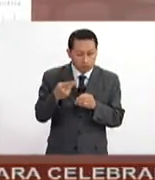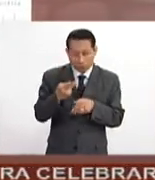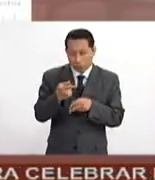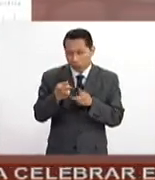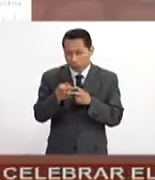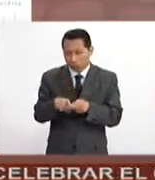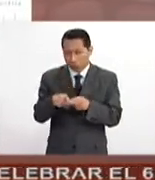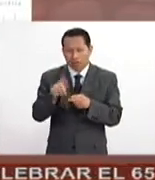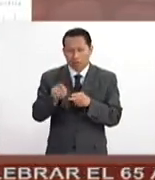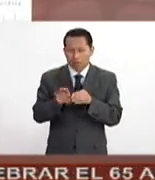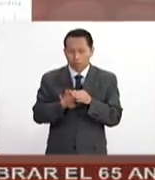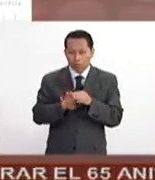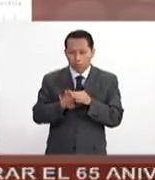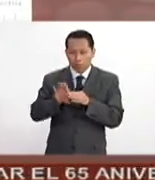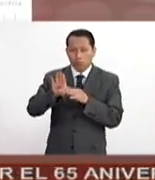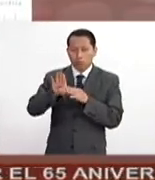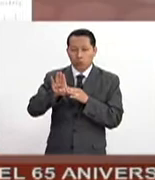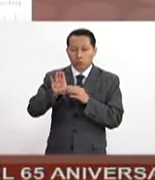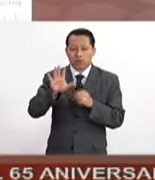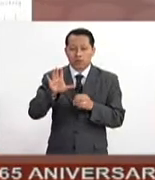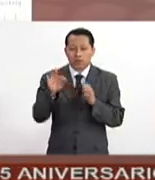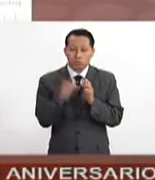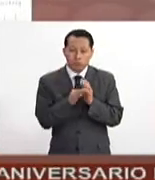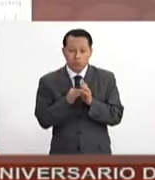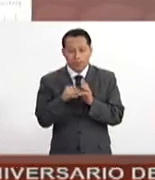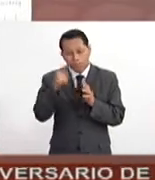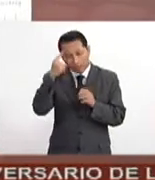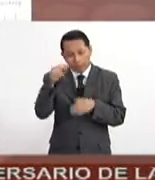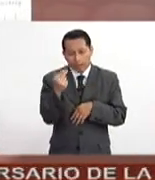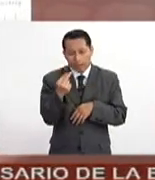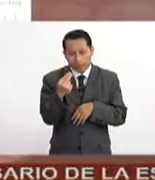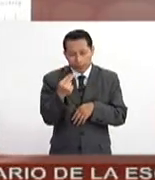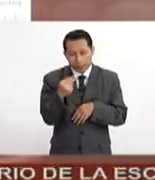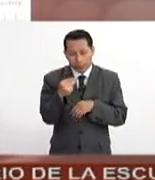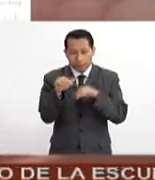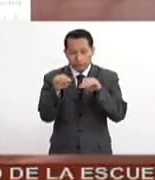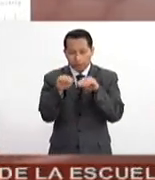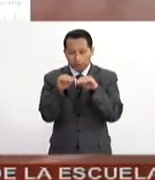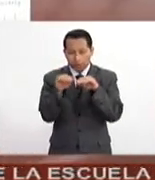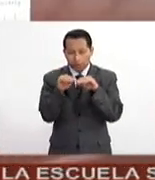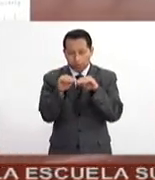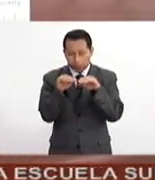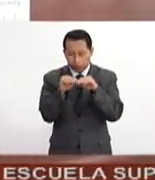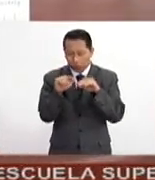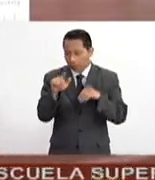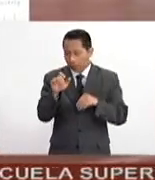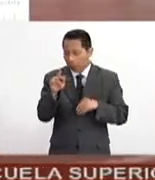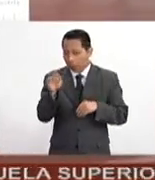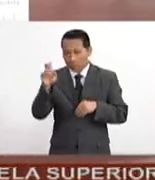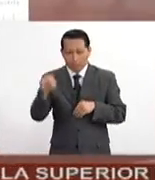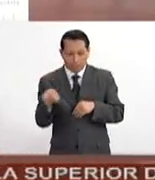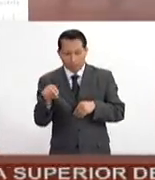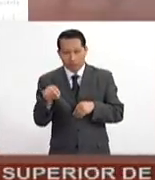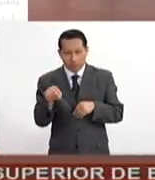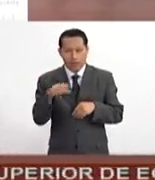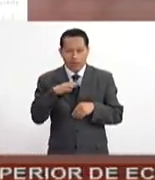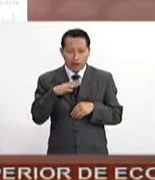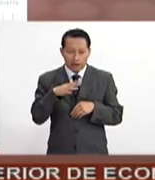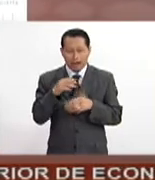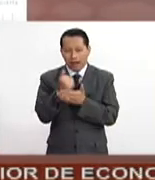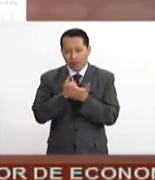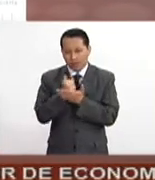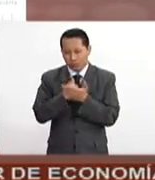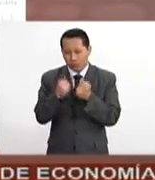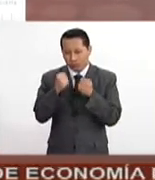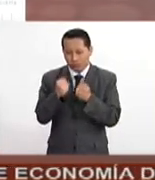semanas, crece 25 puntos para llegar a 25, empata a Jean-Marie Le Pen, que es la línea azul fuerte que viene